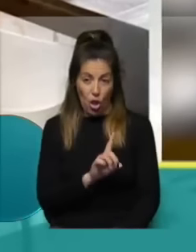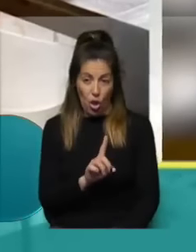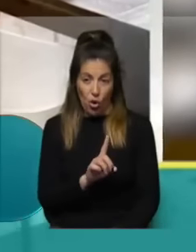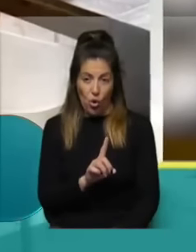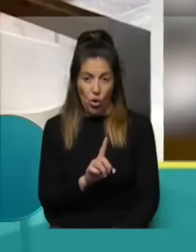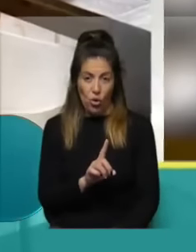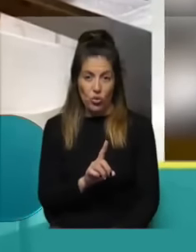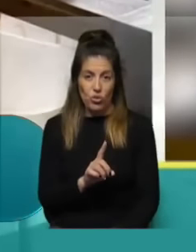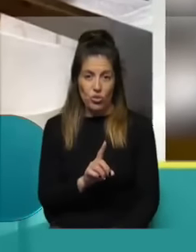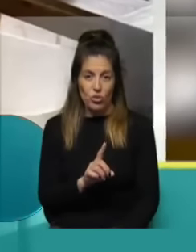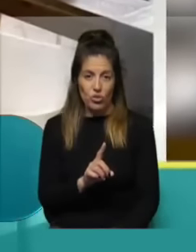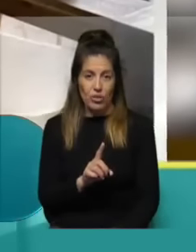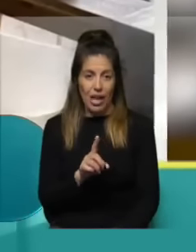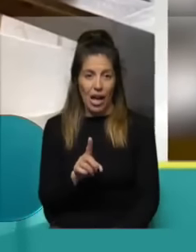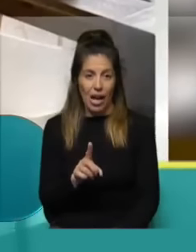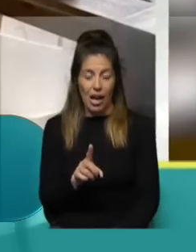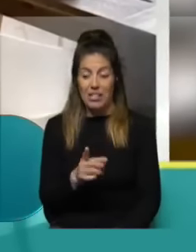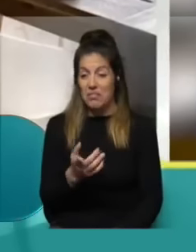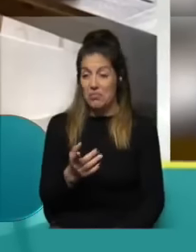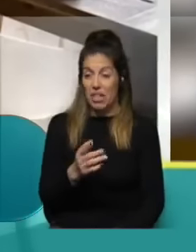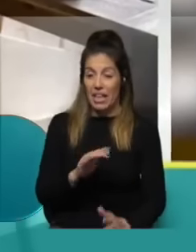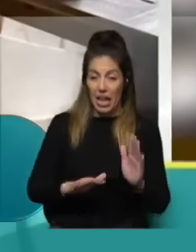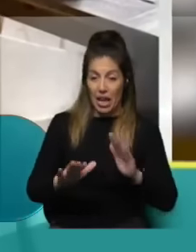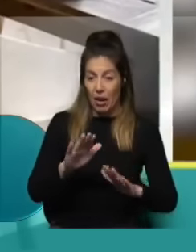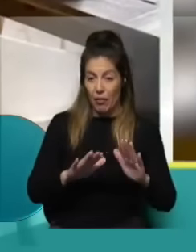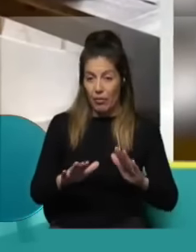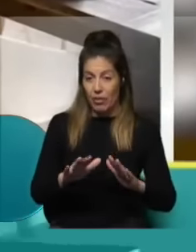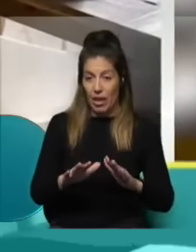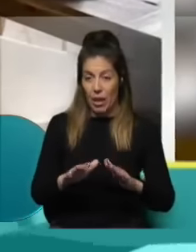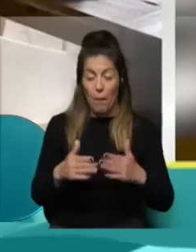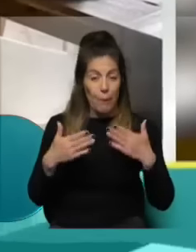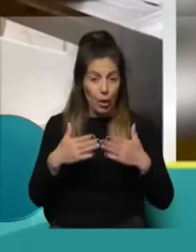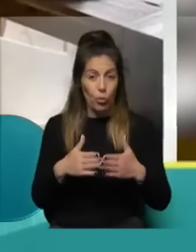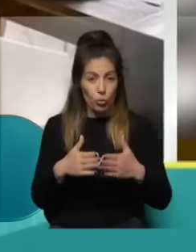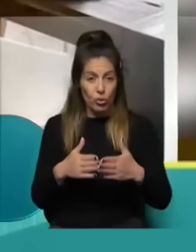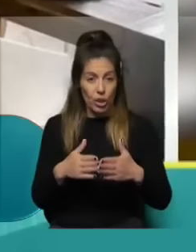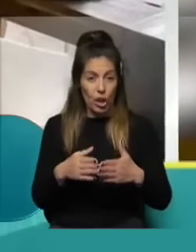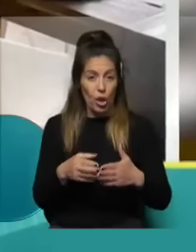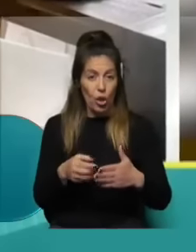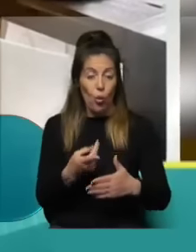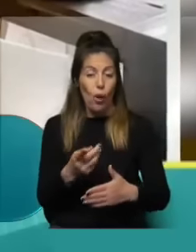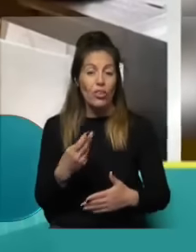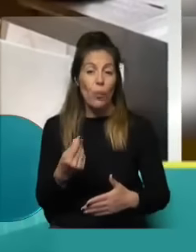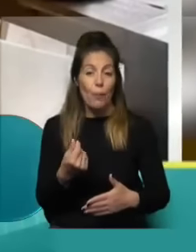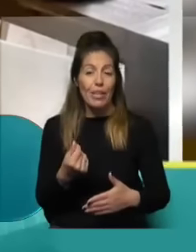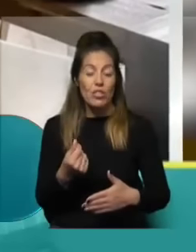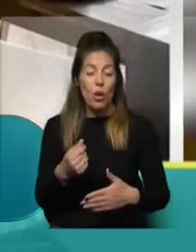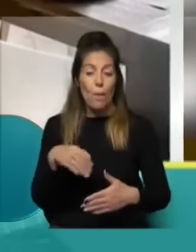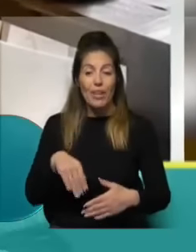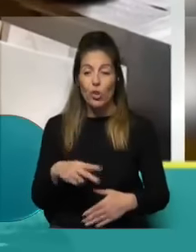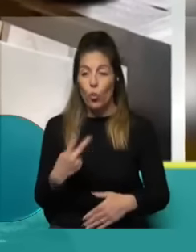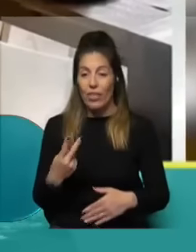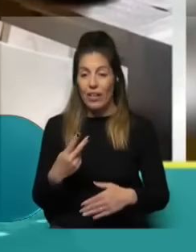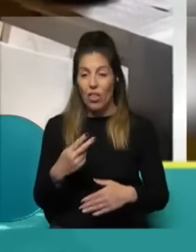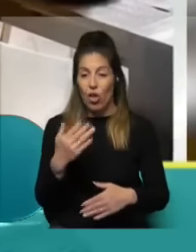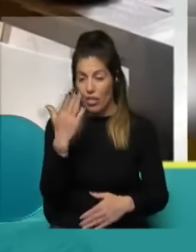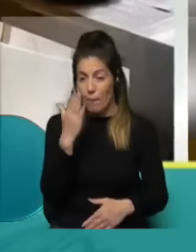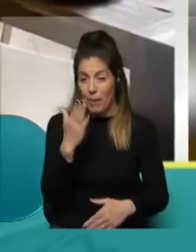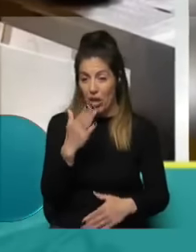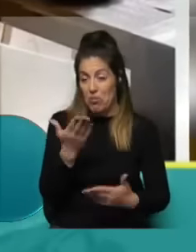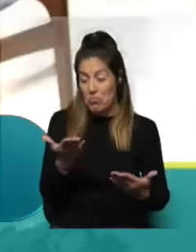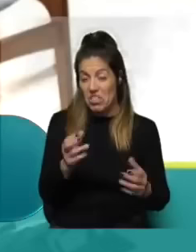Si económicamente ahí tiene que revestir o revocar y pintar una pared, pregunte cuánto cuesta el metro cuadrado de espejo. ¿Ah? Pregunte.